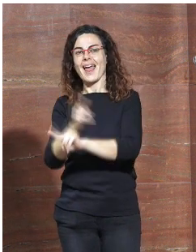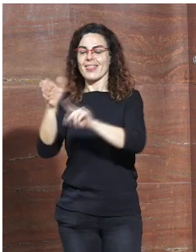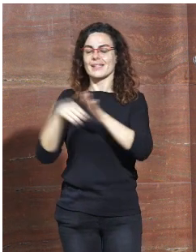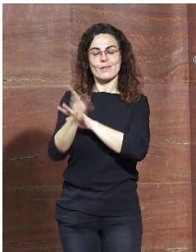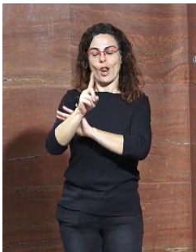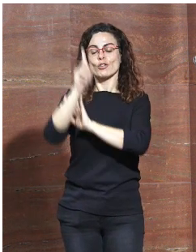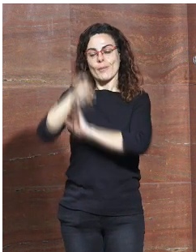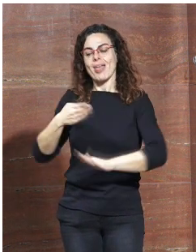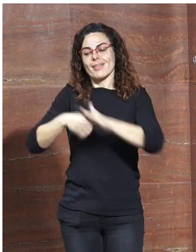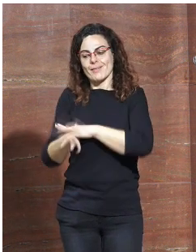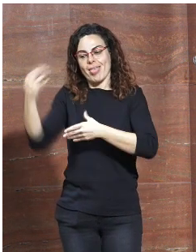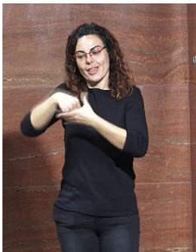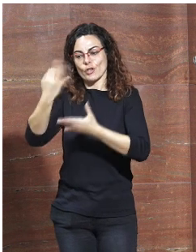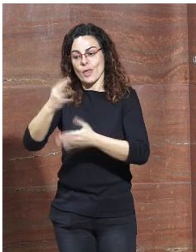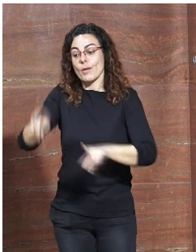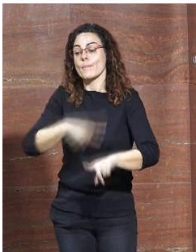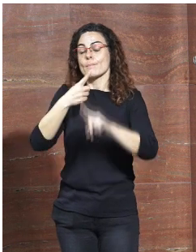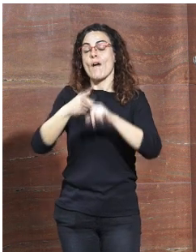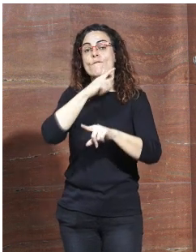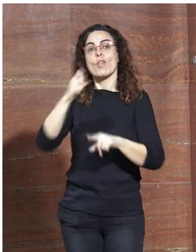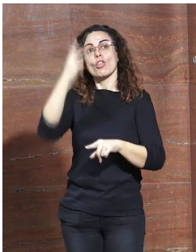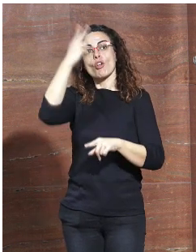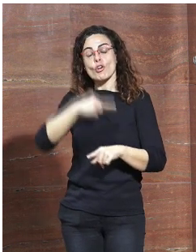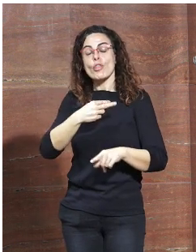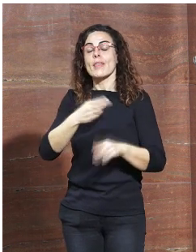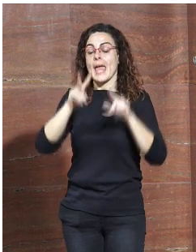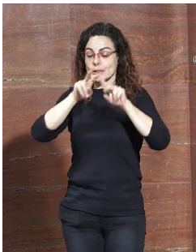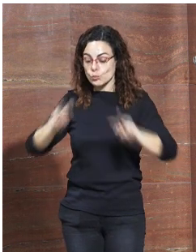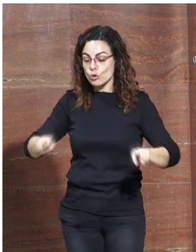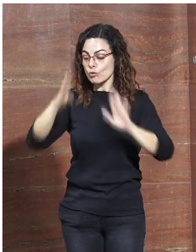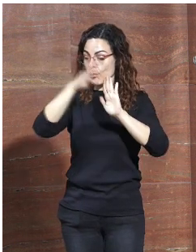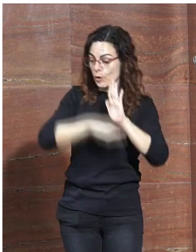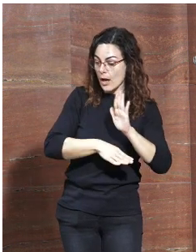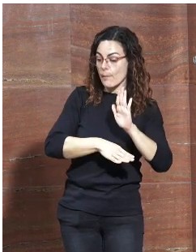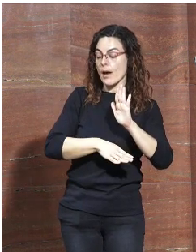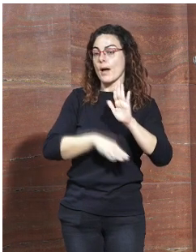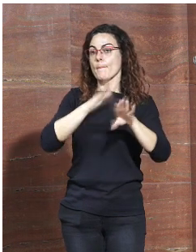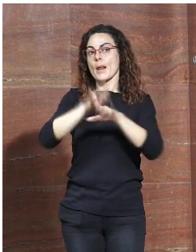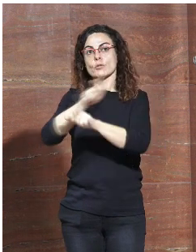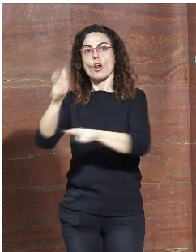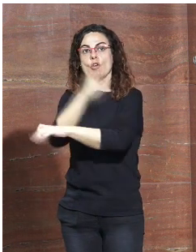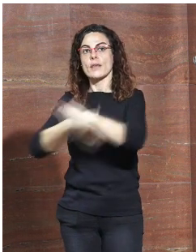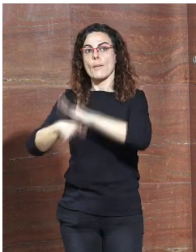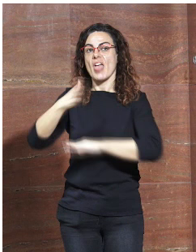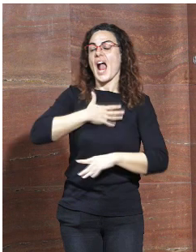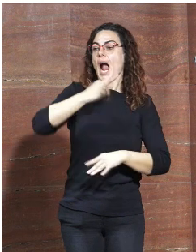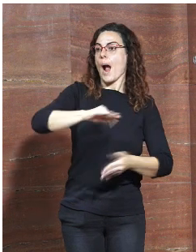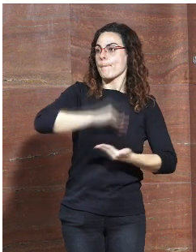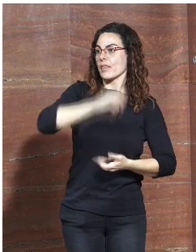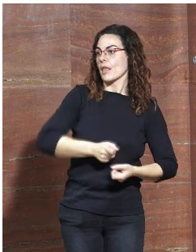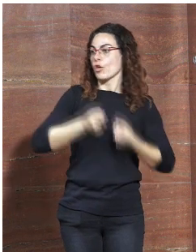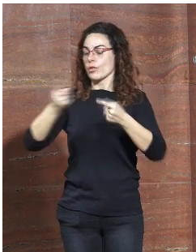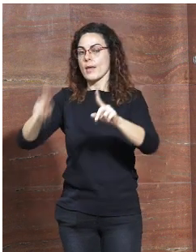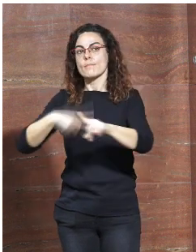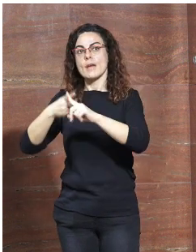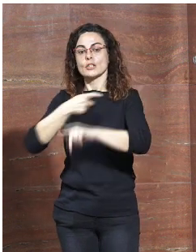acompaña Fundación 11 con la generación de estudios, de programas en la capacitación a personas con discapacidad y en el